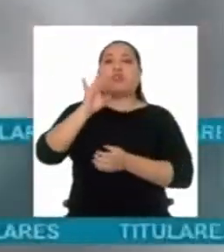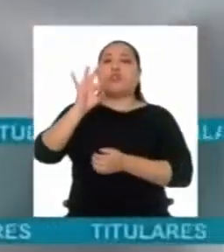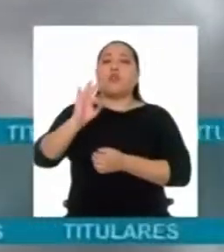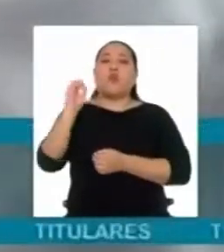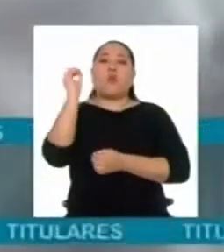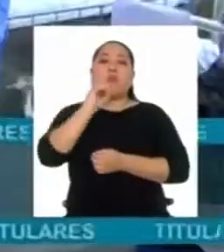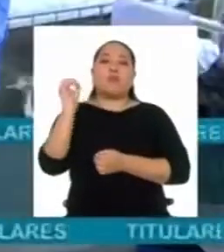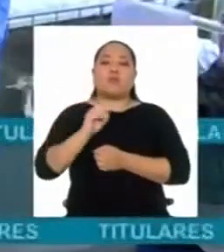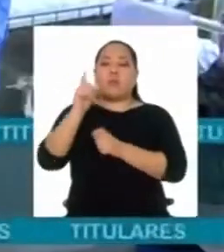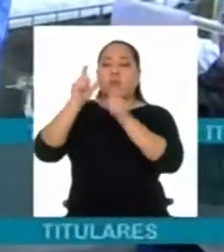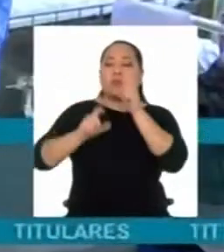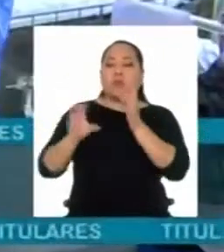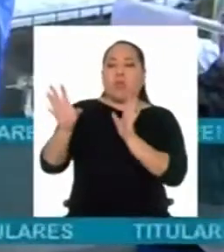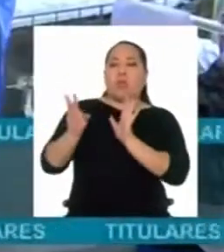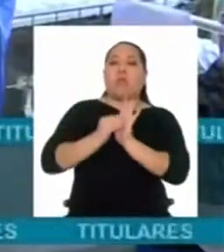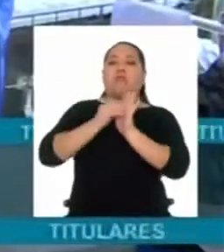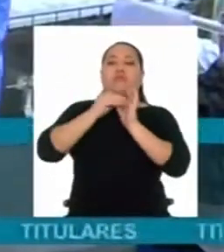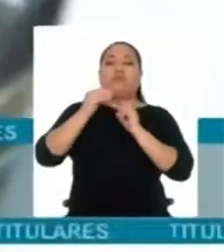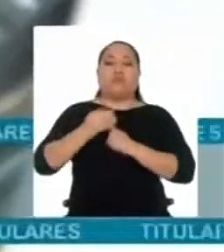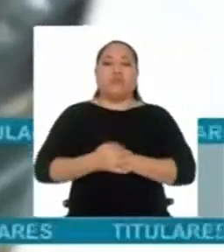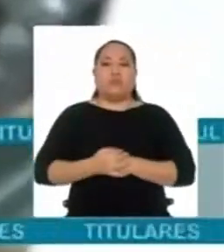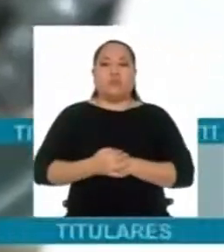pacientes infectados.